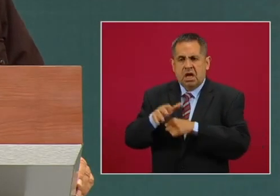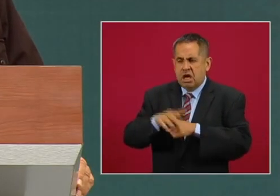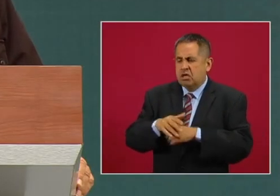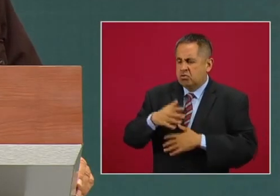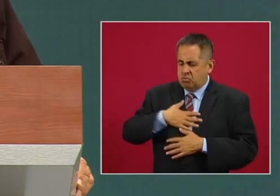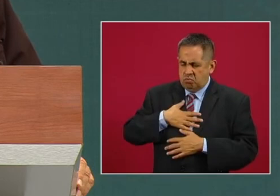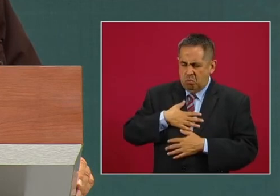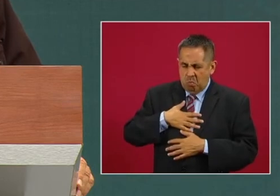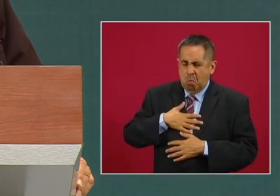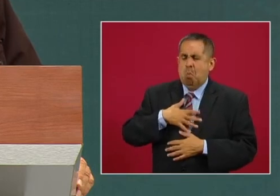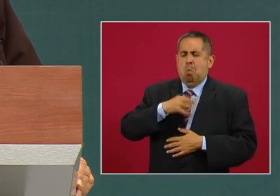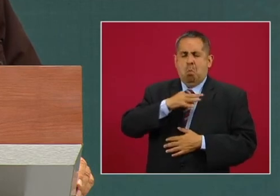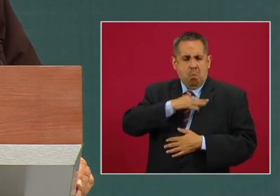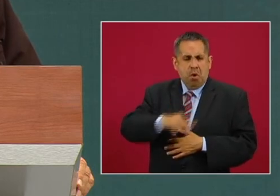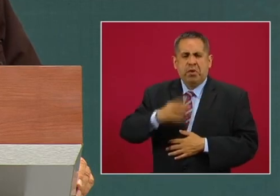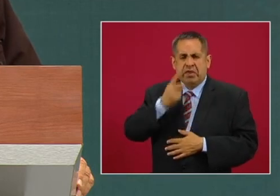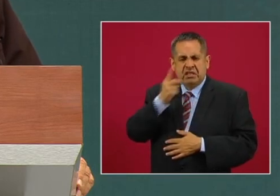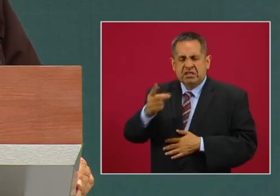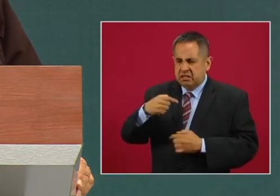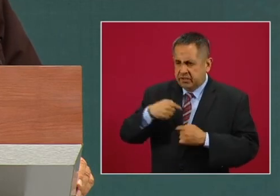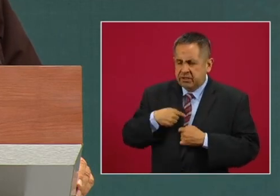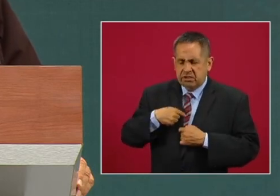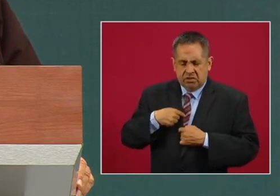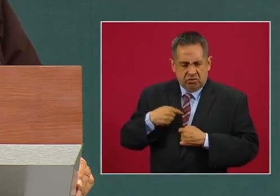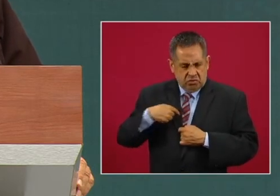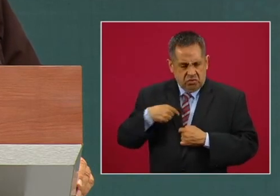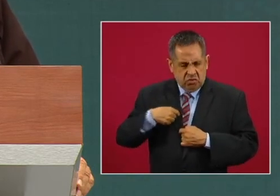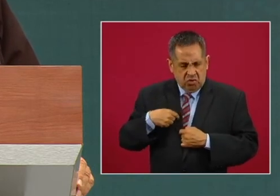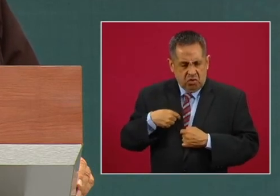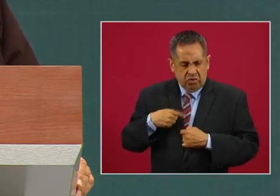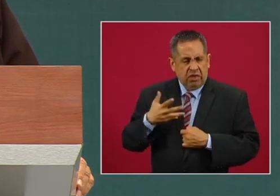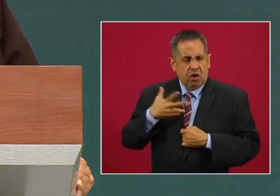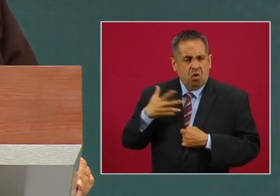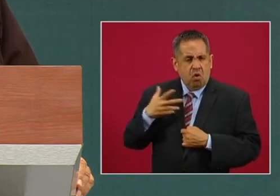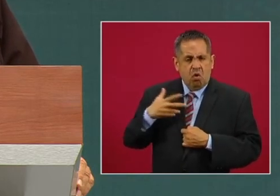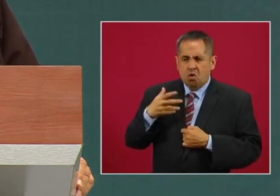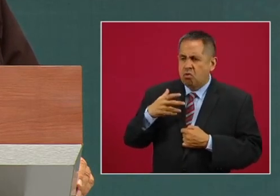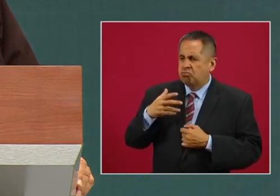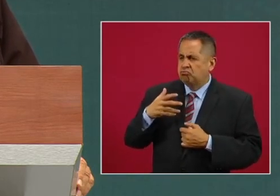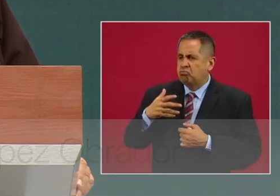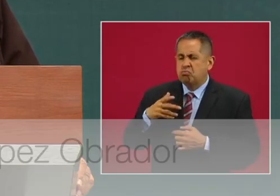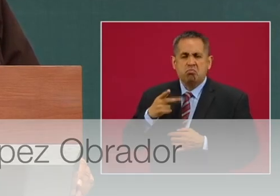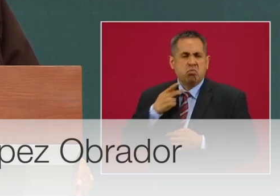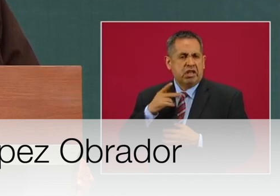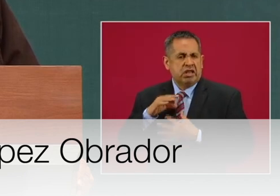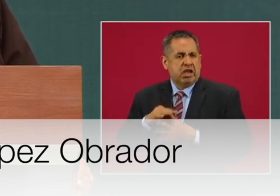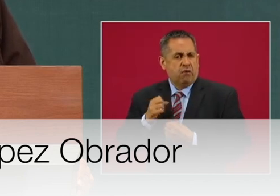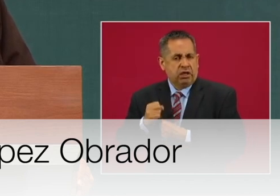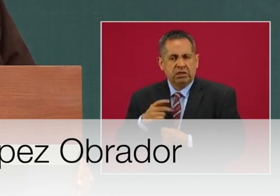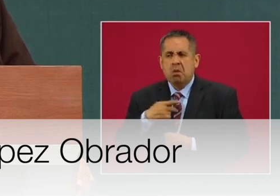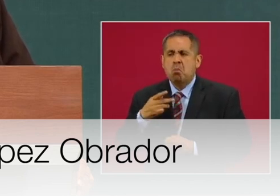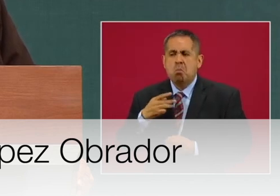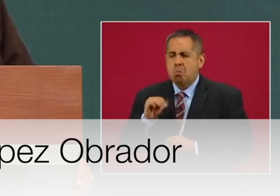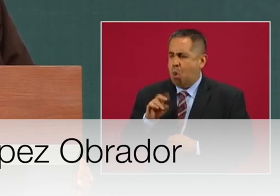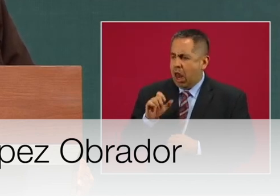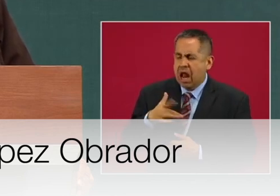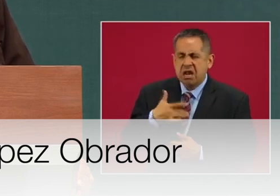autoridad moral y política además